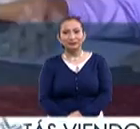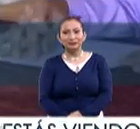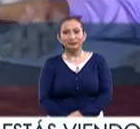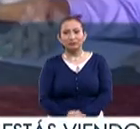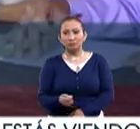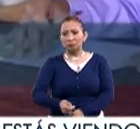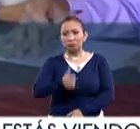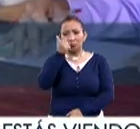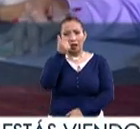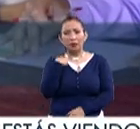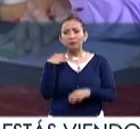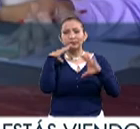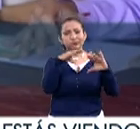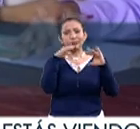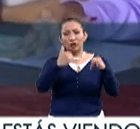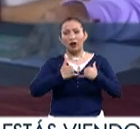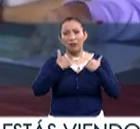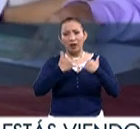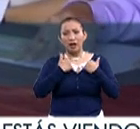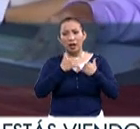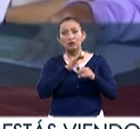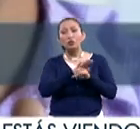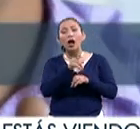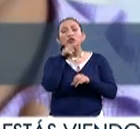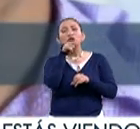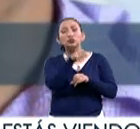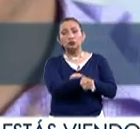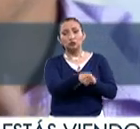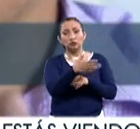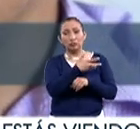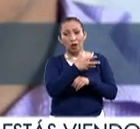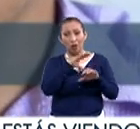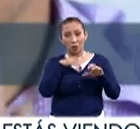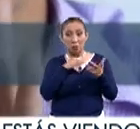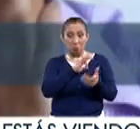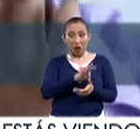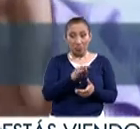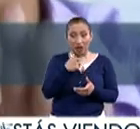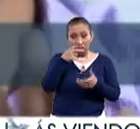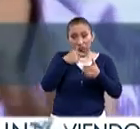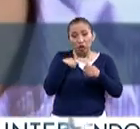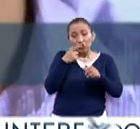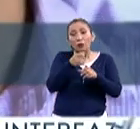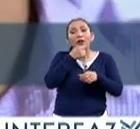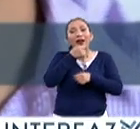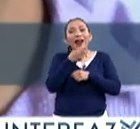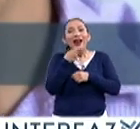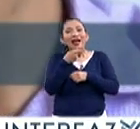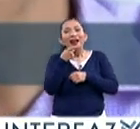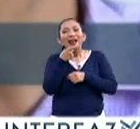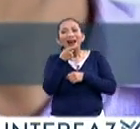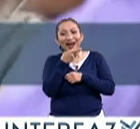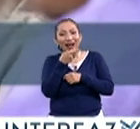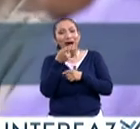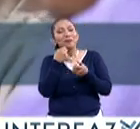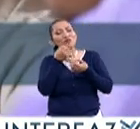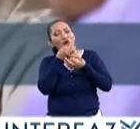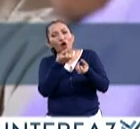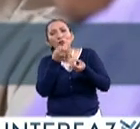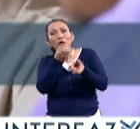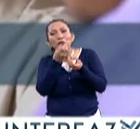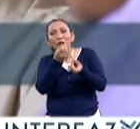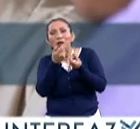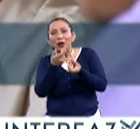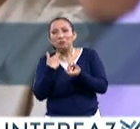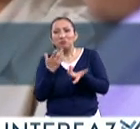that you actually give young people in communities a choice. So they can choose to be the voice